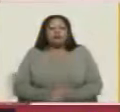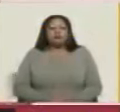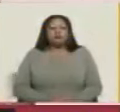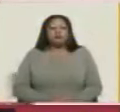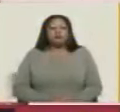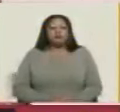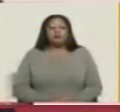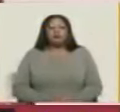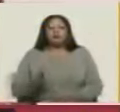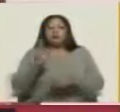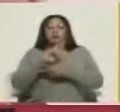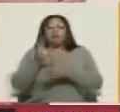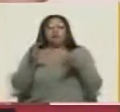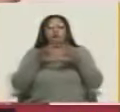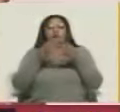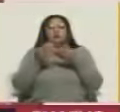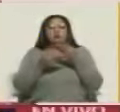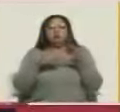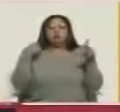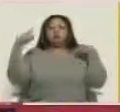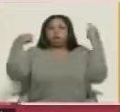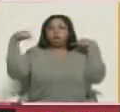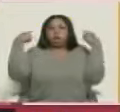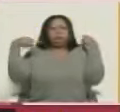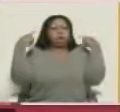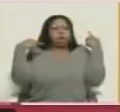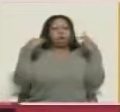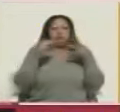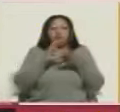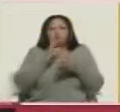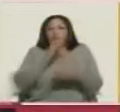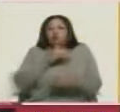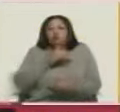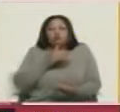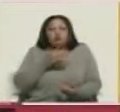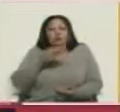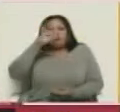Inmediatamente los sectores de la derecha se volvieron como locos, ya andan loqueando, no hayan qué hacer.